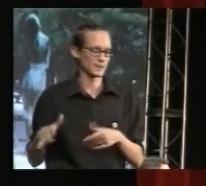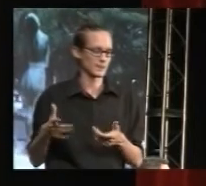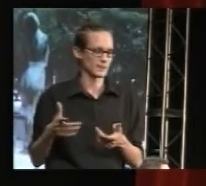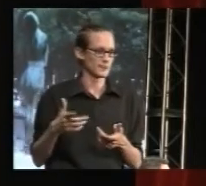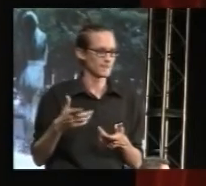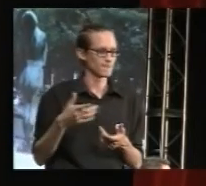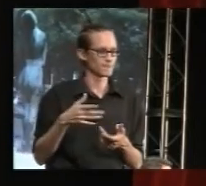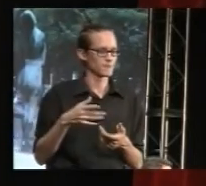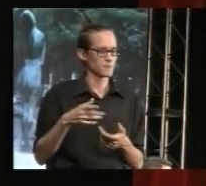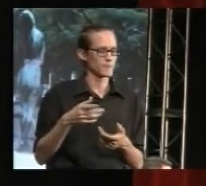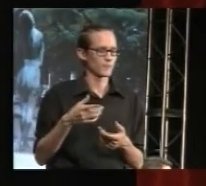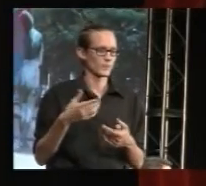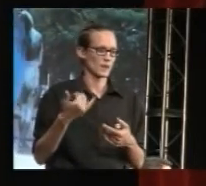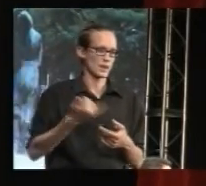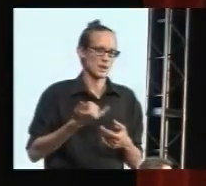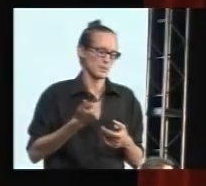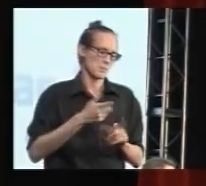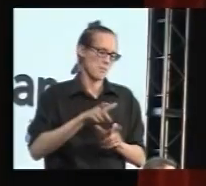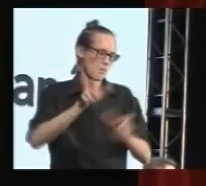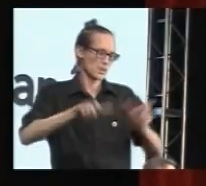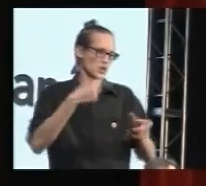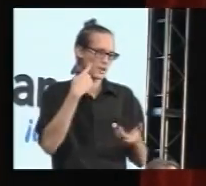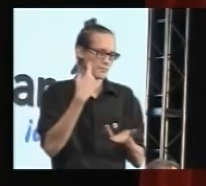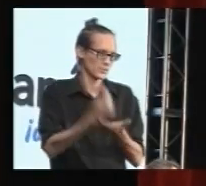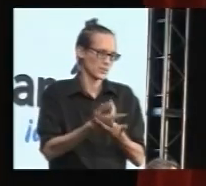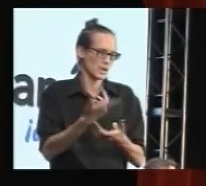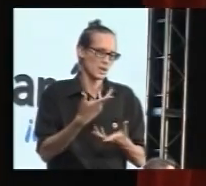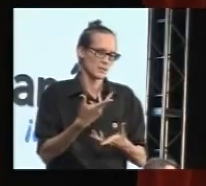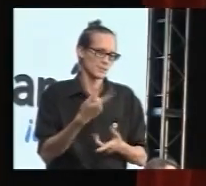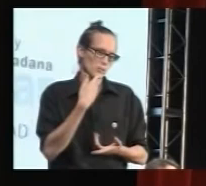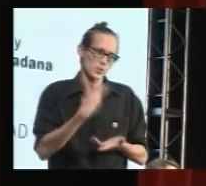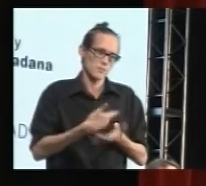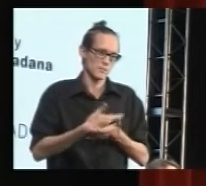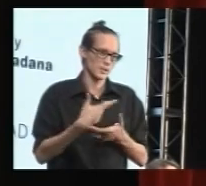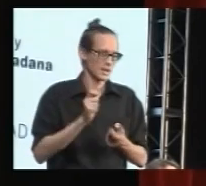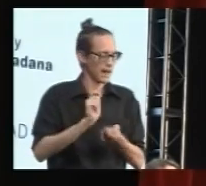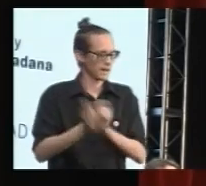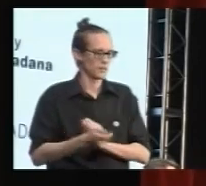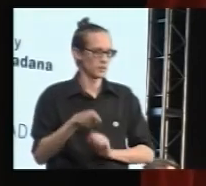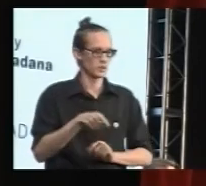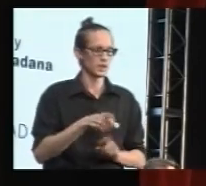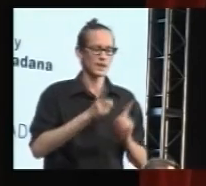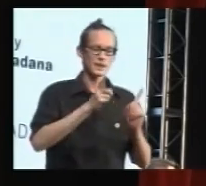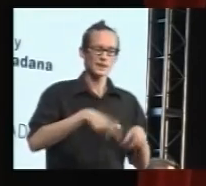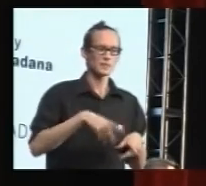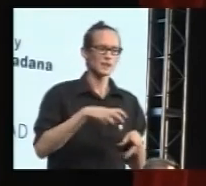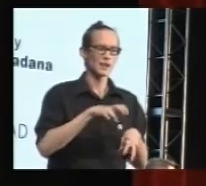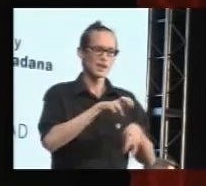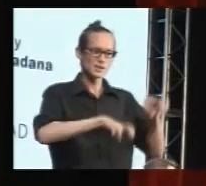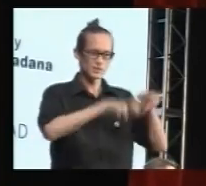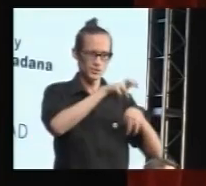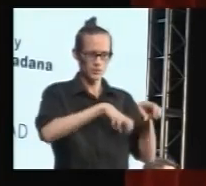atendiendo a lógicas demandas de los vecinos. Un símbolo de estas inversiones privadas es el shopping que se está haciendo en la que